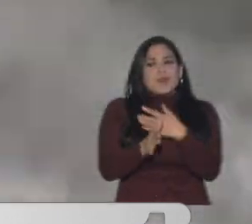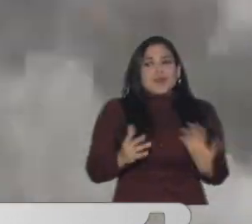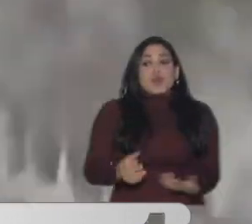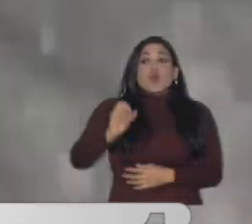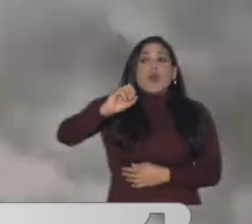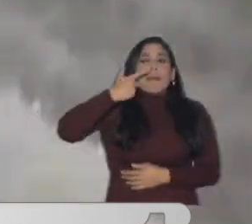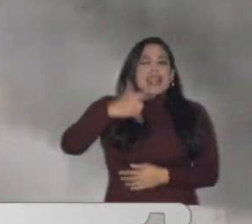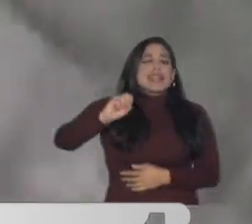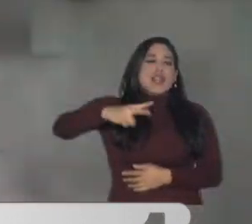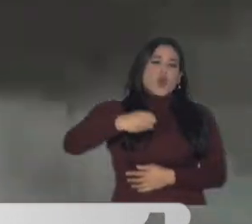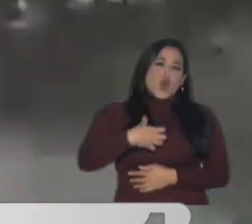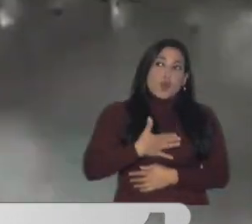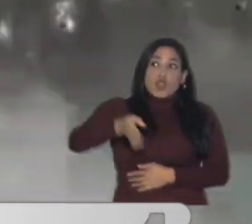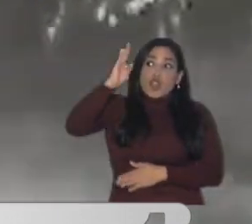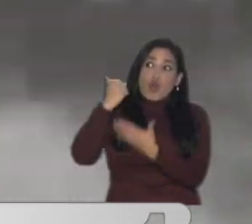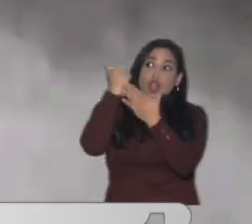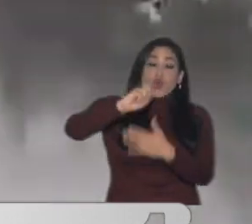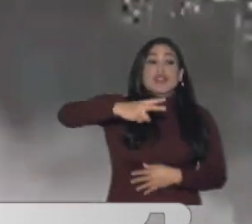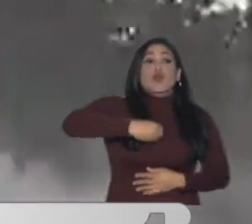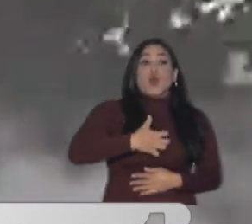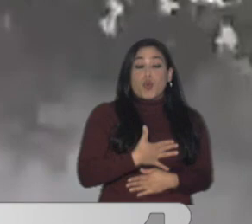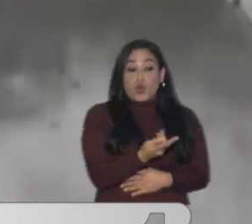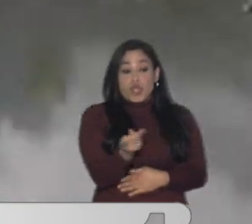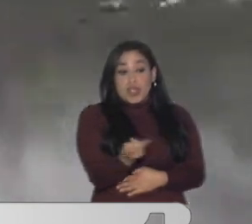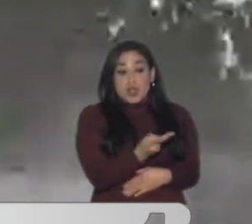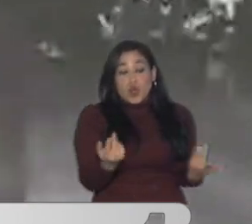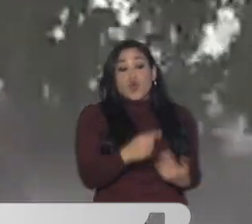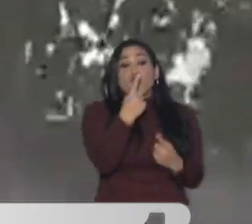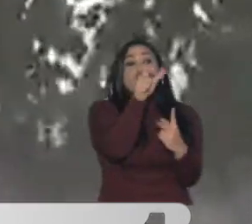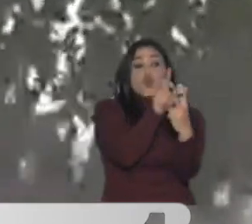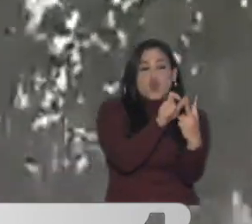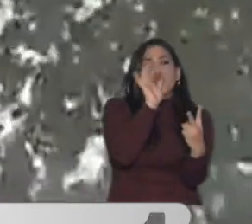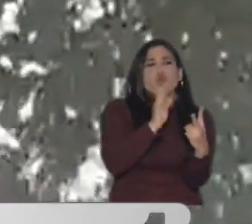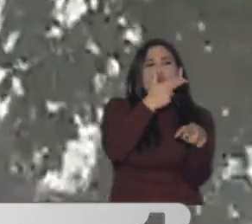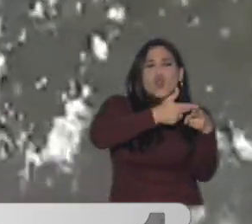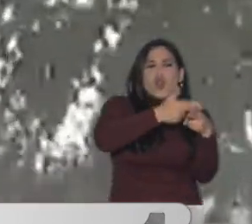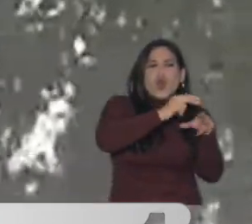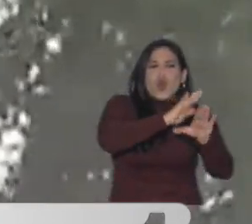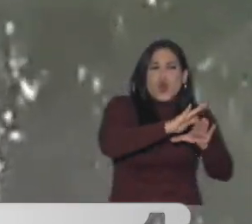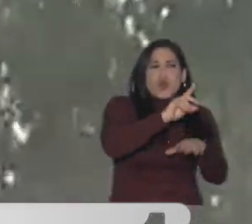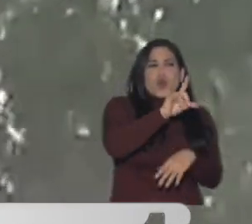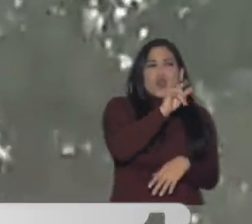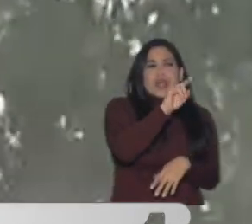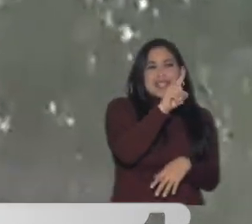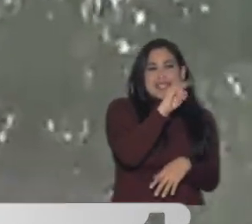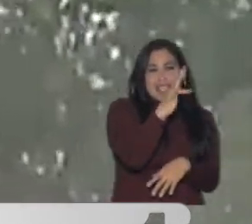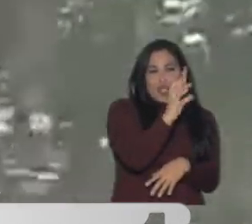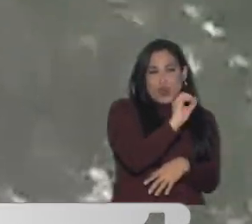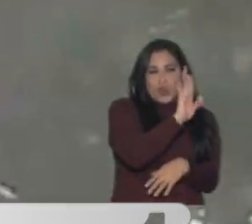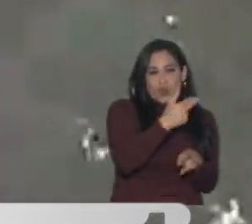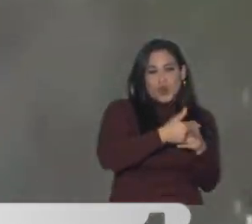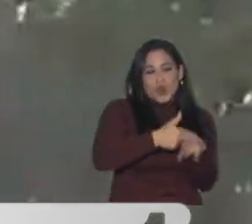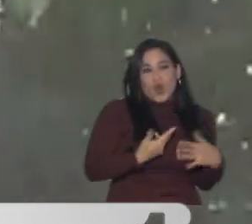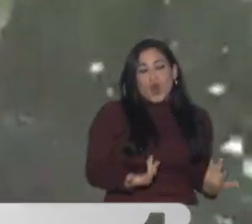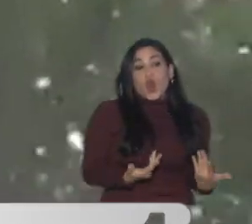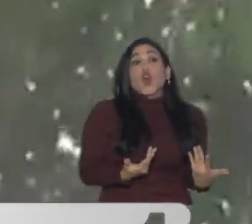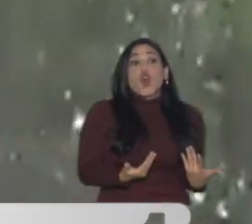segunda oportunidad que Dios le da a esos muchachitos. Uno de ellos pues se llama Luisito.